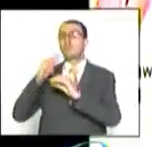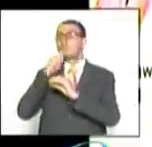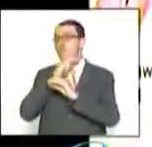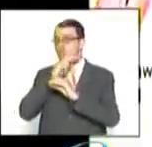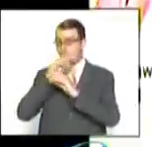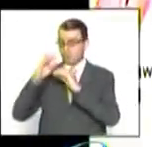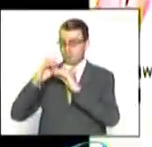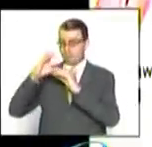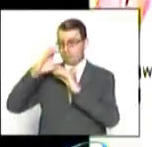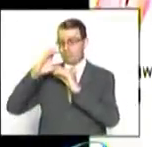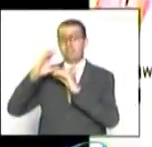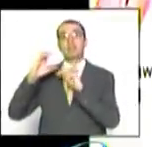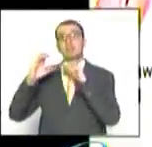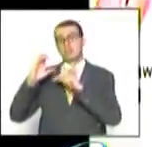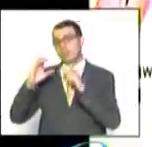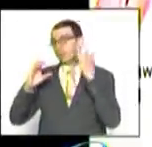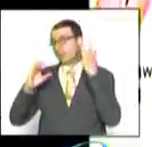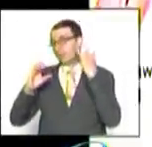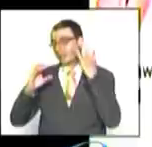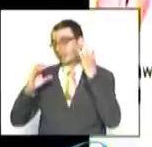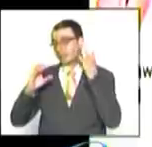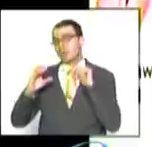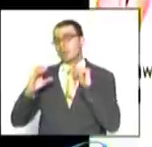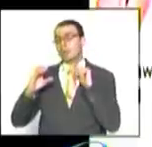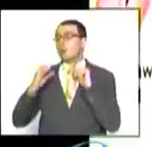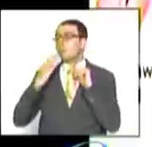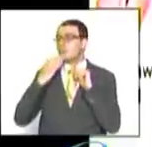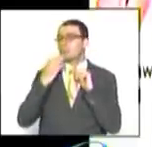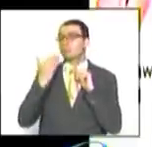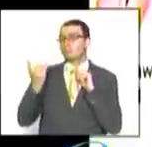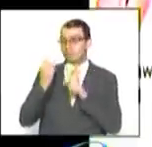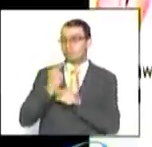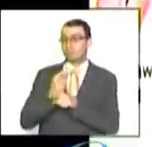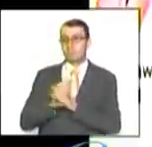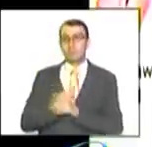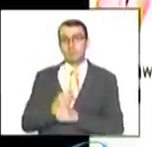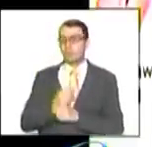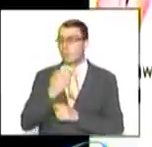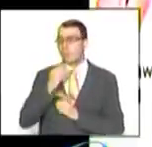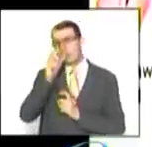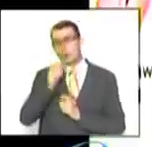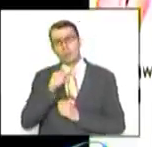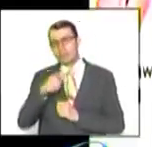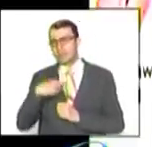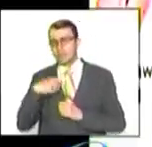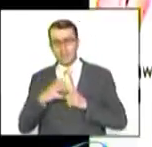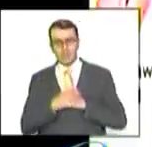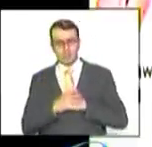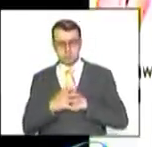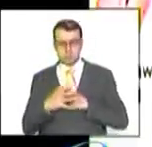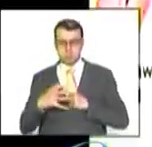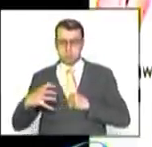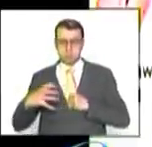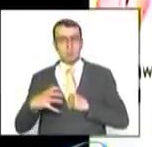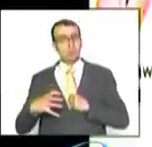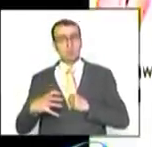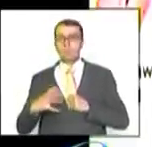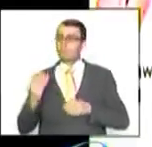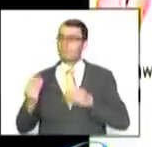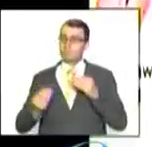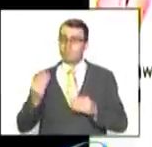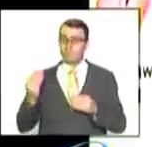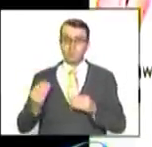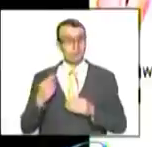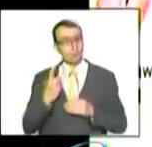comentando yo al doctor fuera de cámaras que si el paciente tiene una artrosis demasiado severa, lo que hacemos es centrifugar